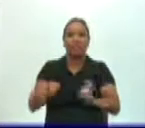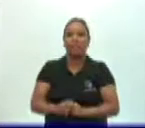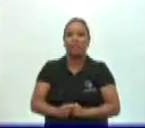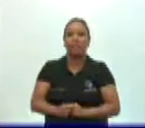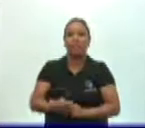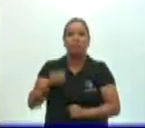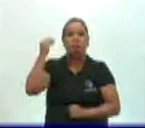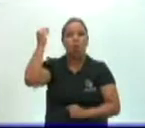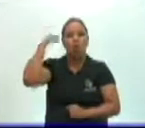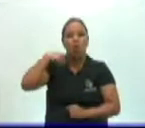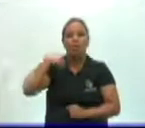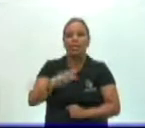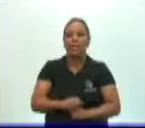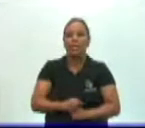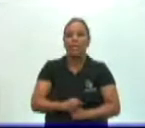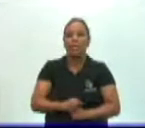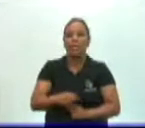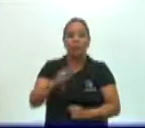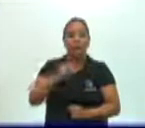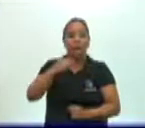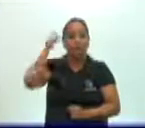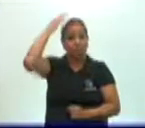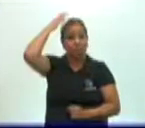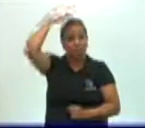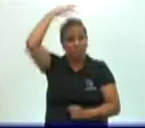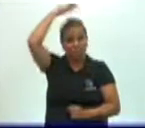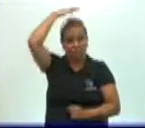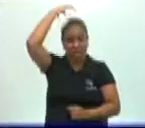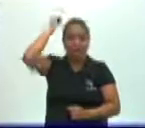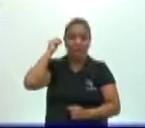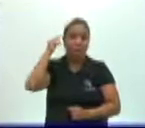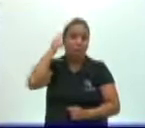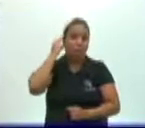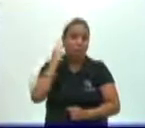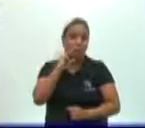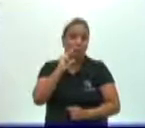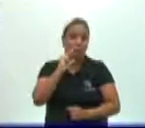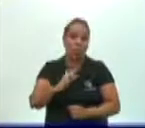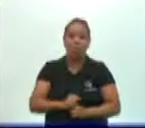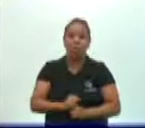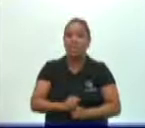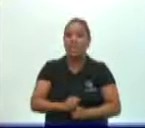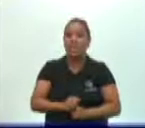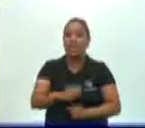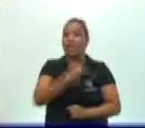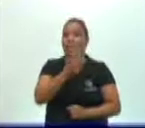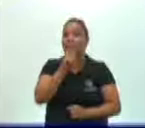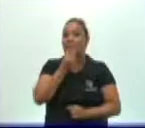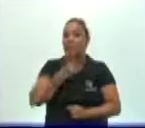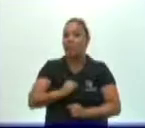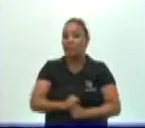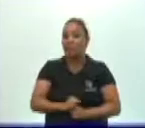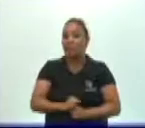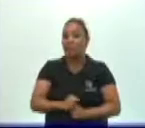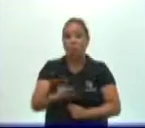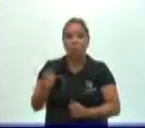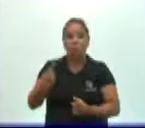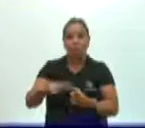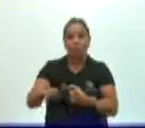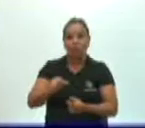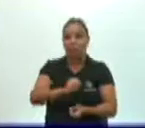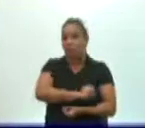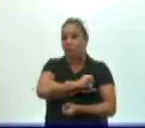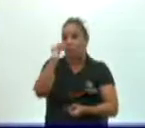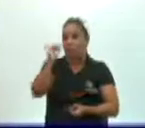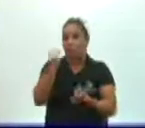Simón Bolívar, de Miguel Hidalgo, de San Martín y otras tantas que van a lograr la independencia para América